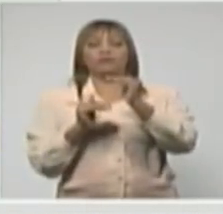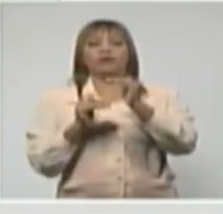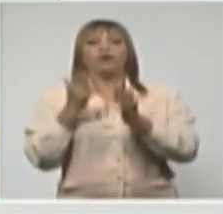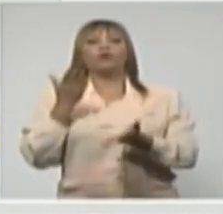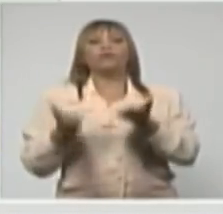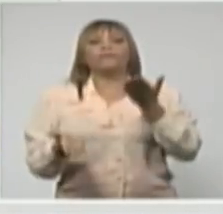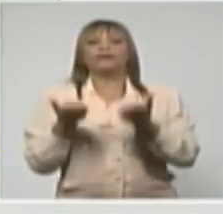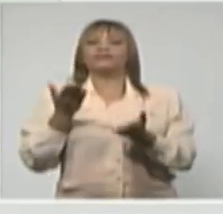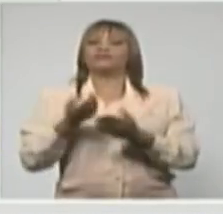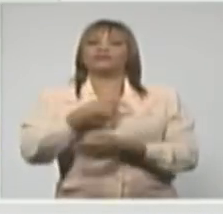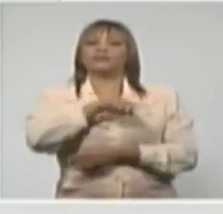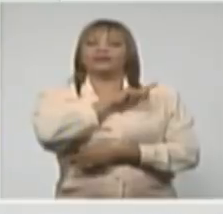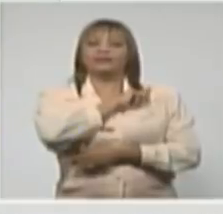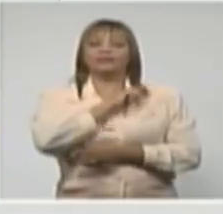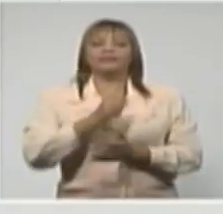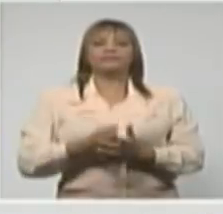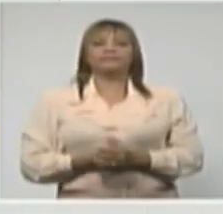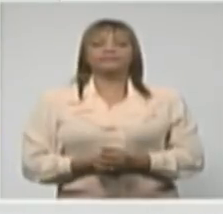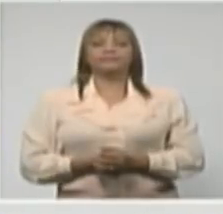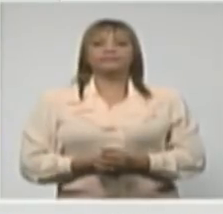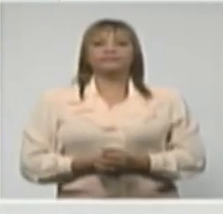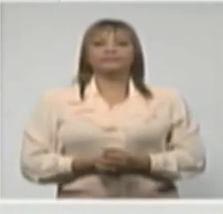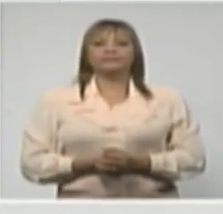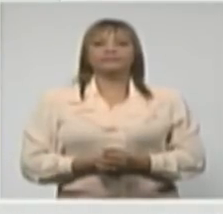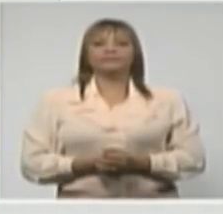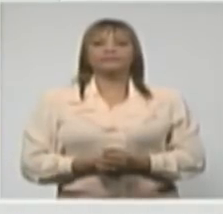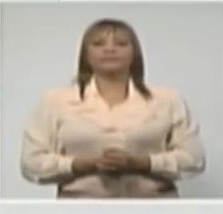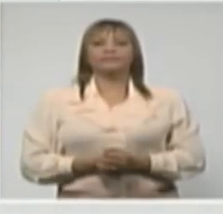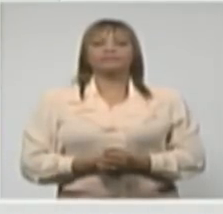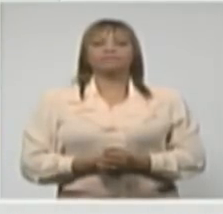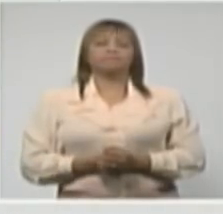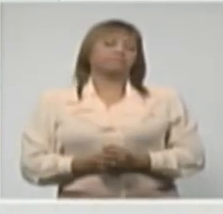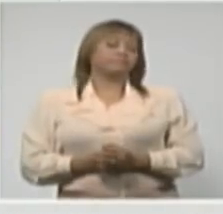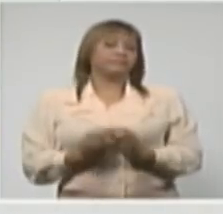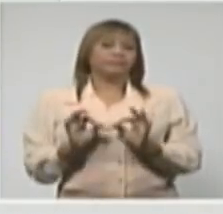ayer. De esta forma, de los